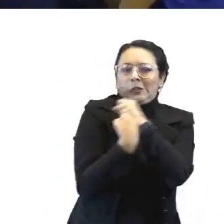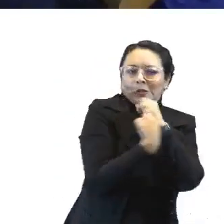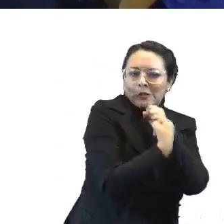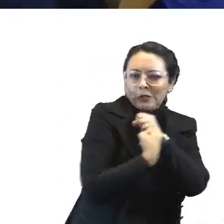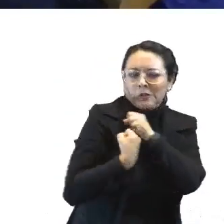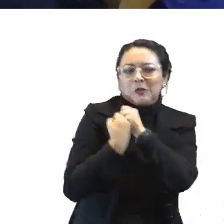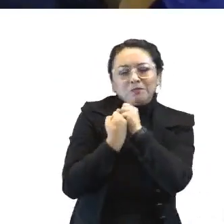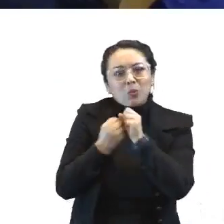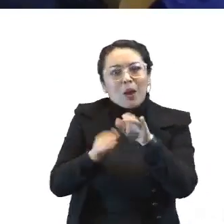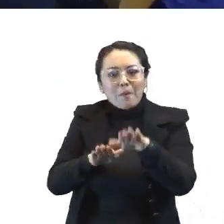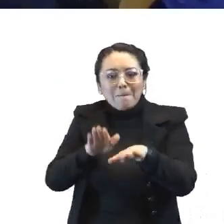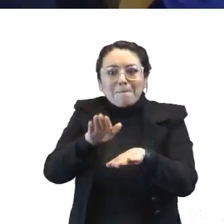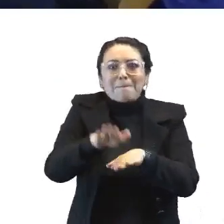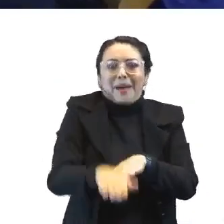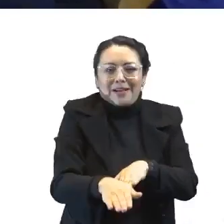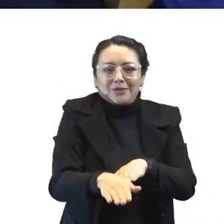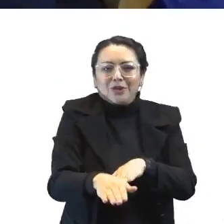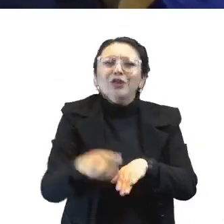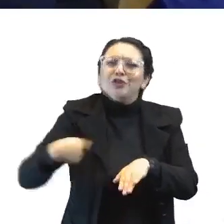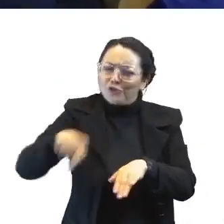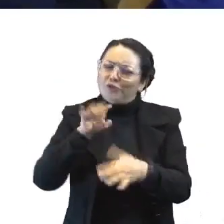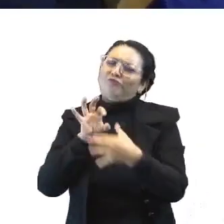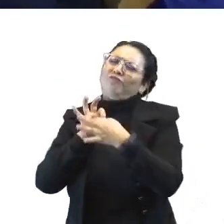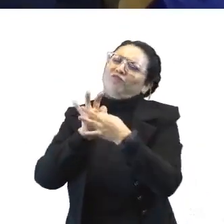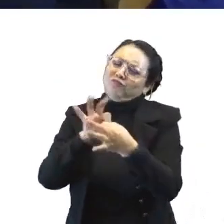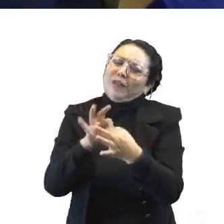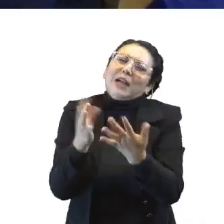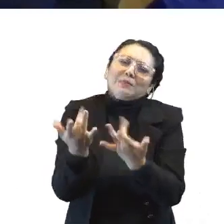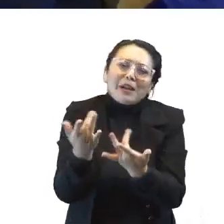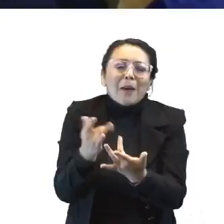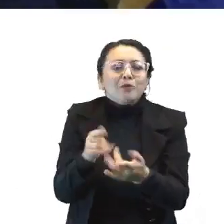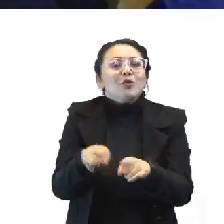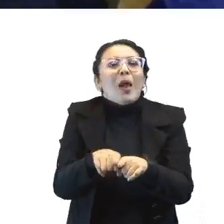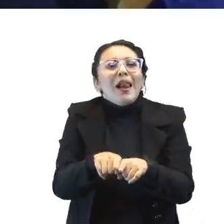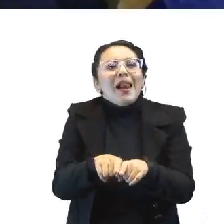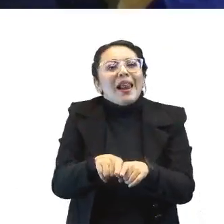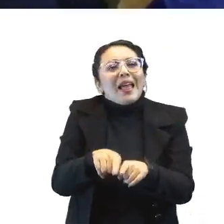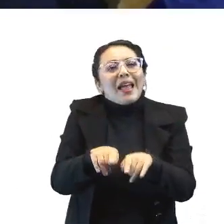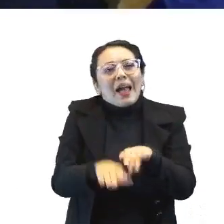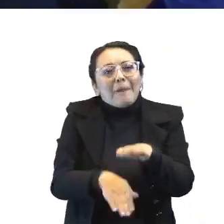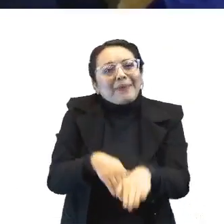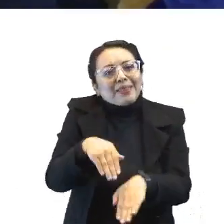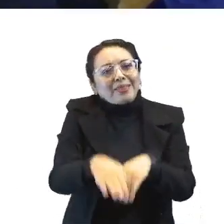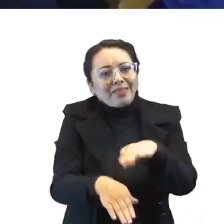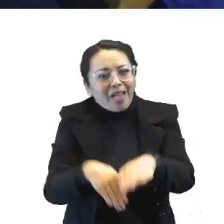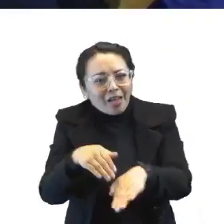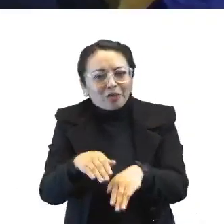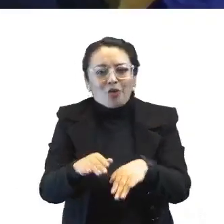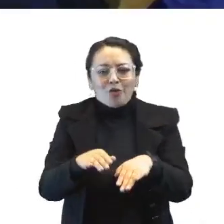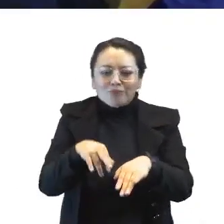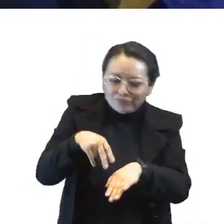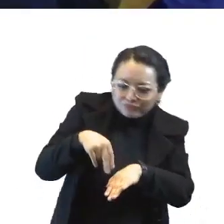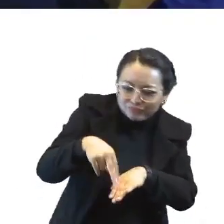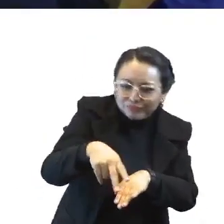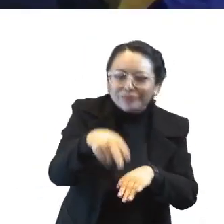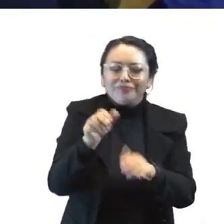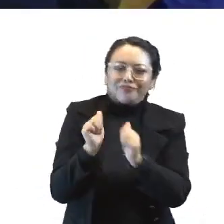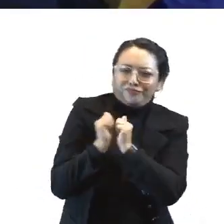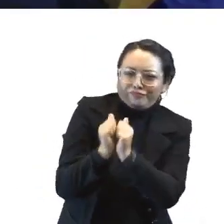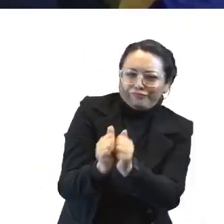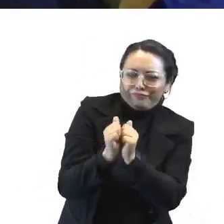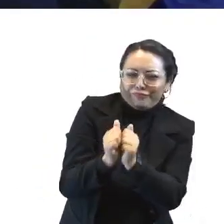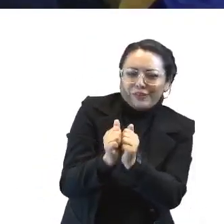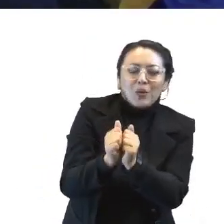este paso. Esperamos seguir con ustedes caminando en lo que sigue y que ojalá